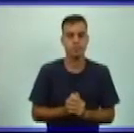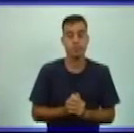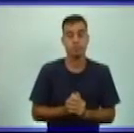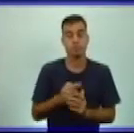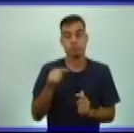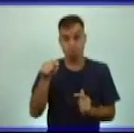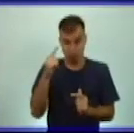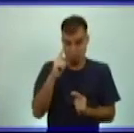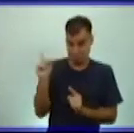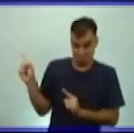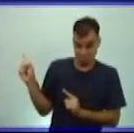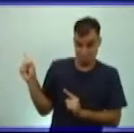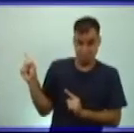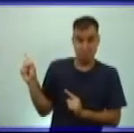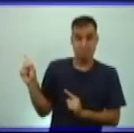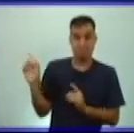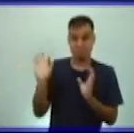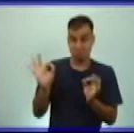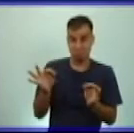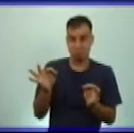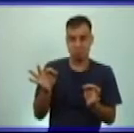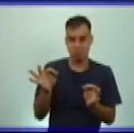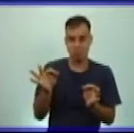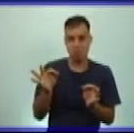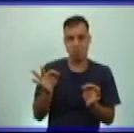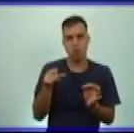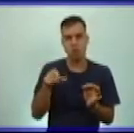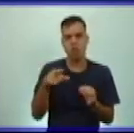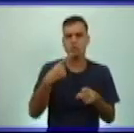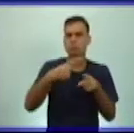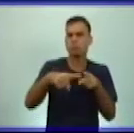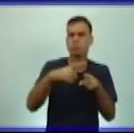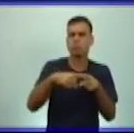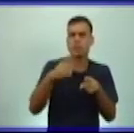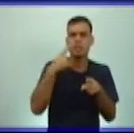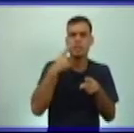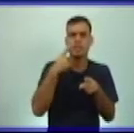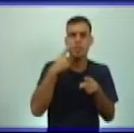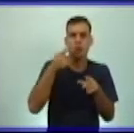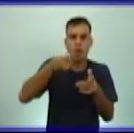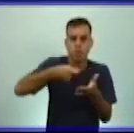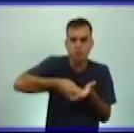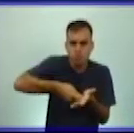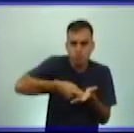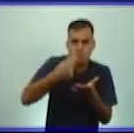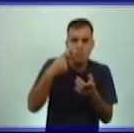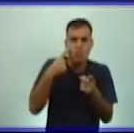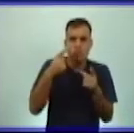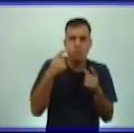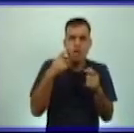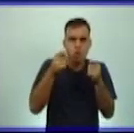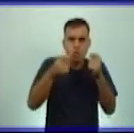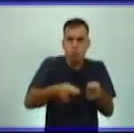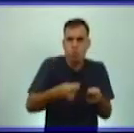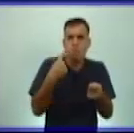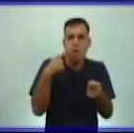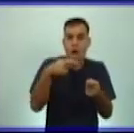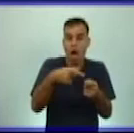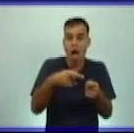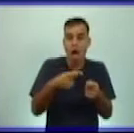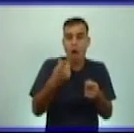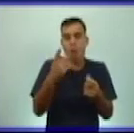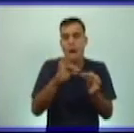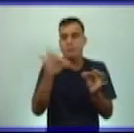valorando un instrumento que mide la señal de corriente, y estaremos también trabajando con